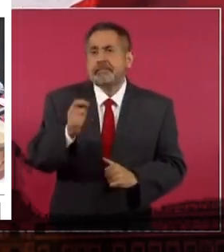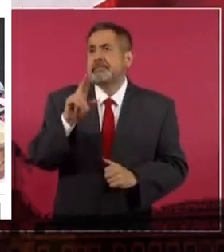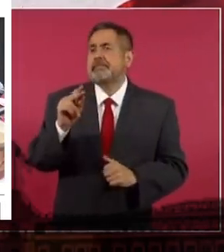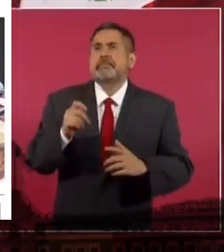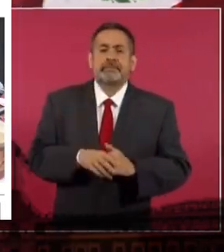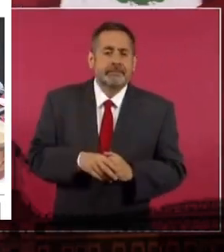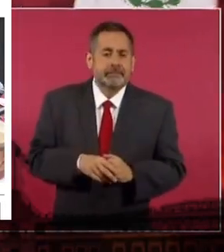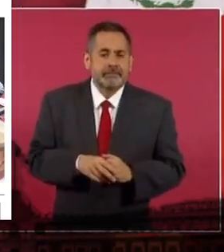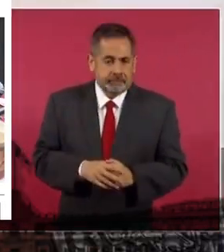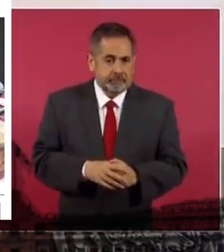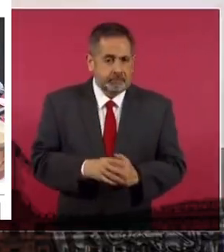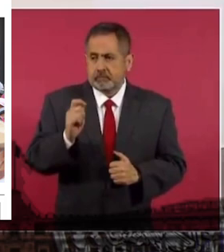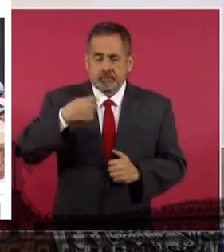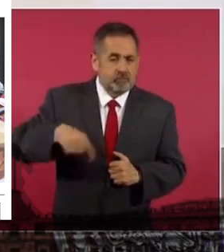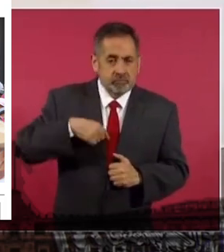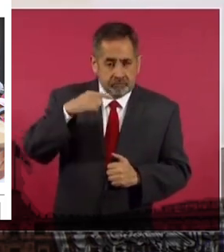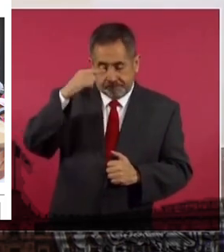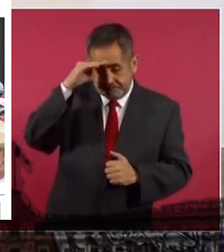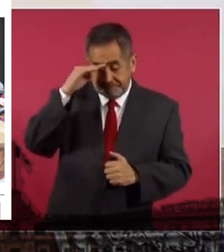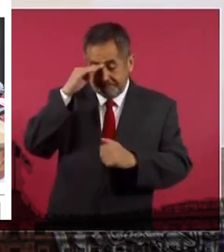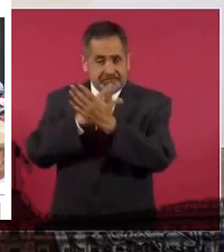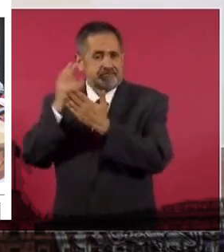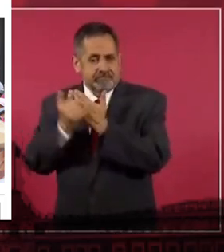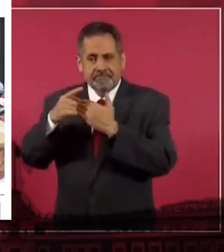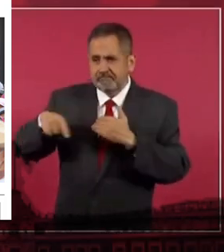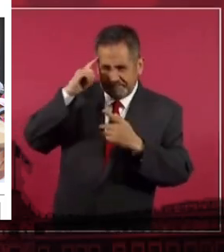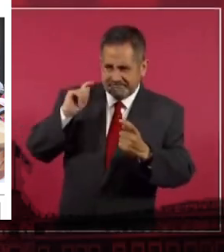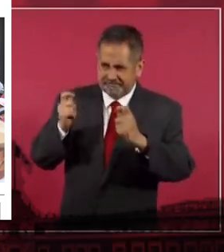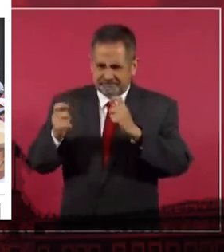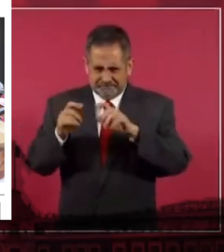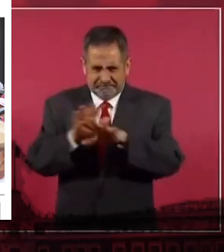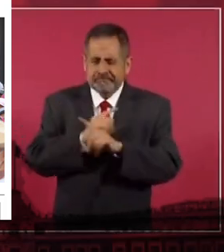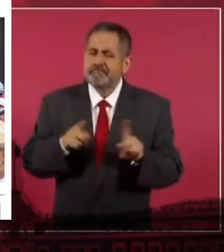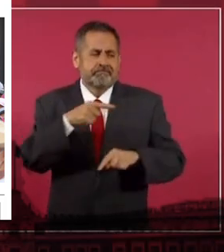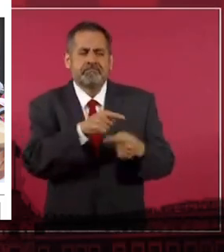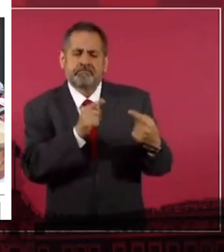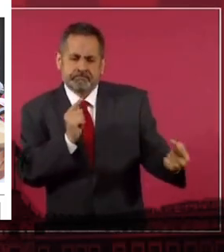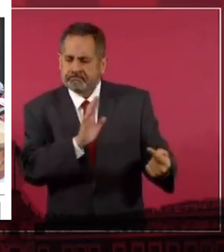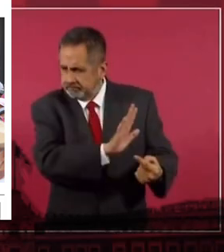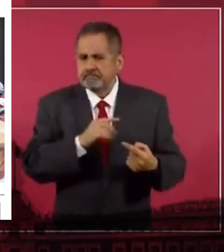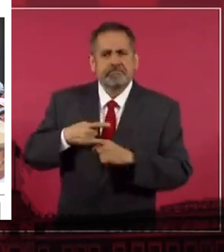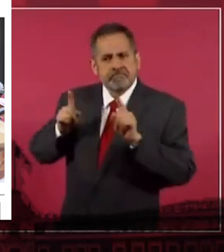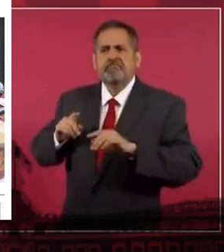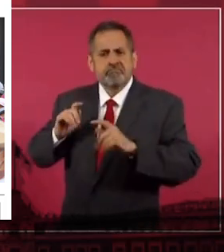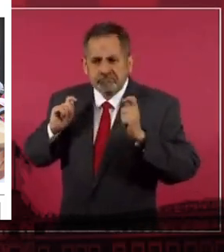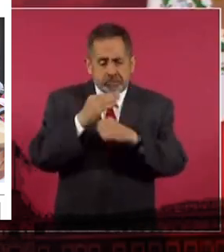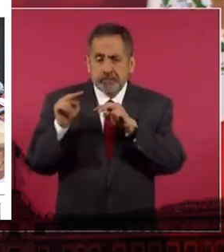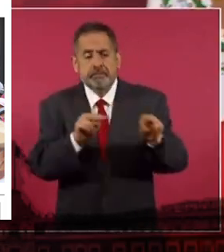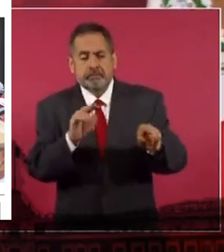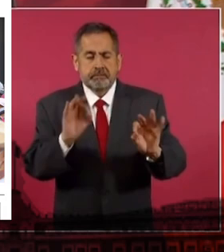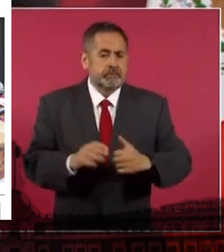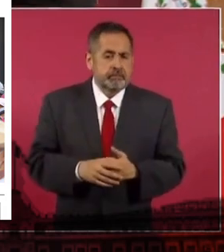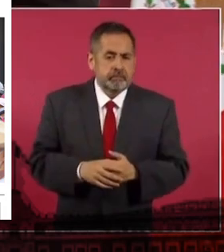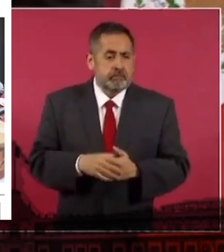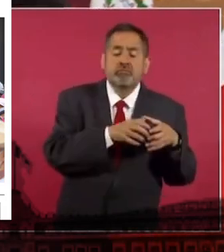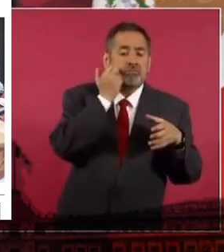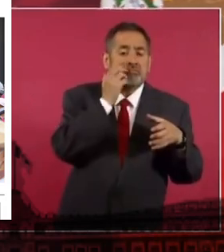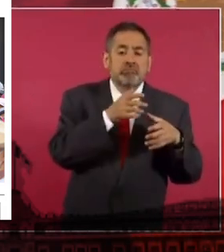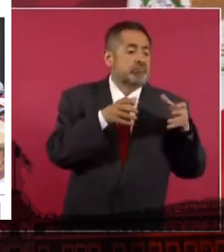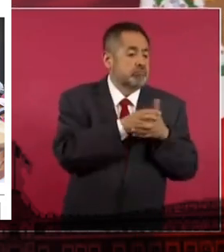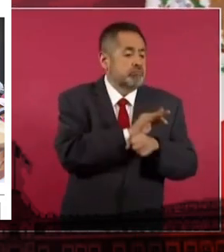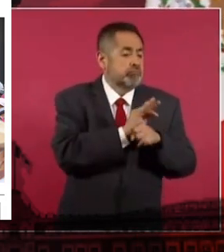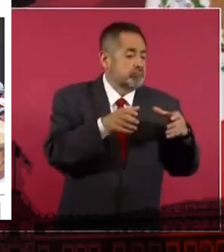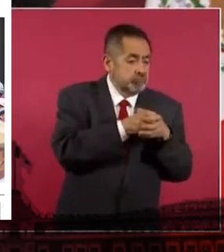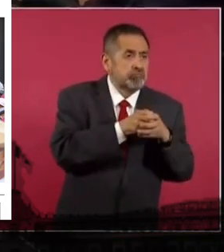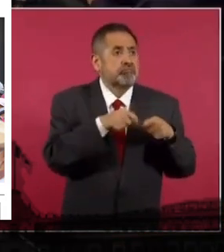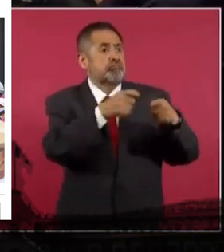asunto de colores. Estamos llevando a cabo un proyecto de transformación distinto y contrapuesto al que se impuso. Ellos están a favor de las